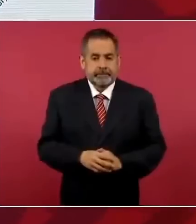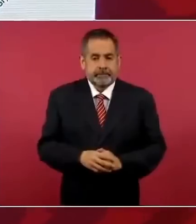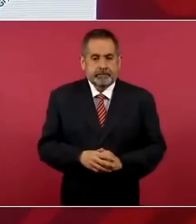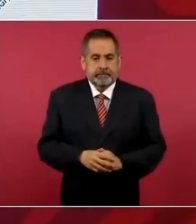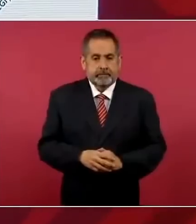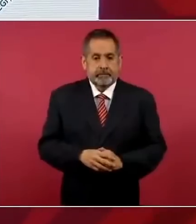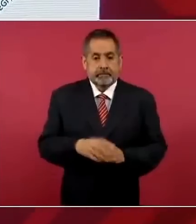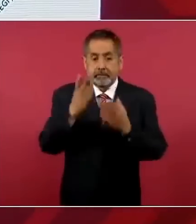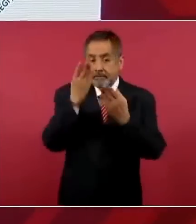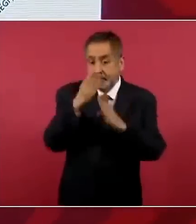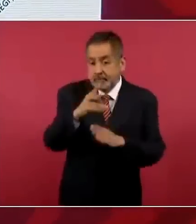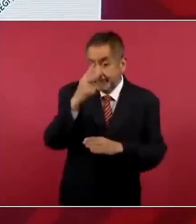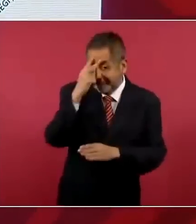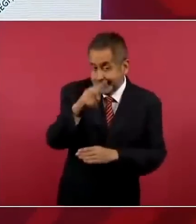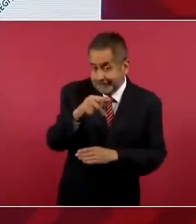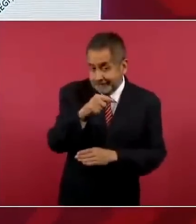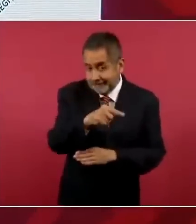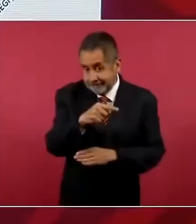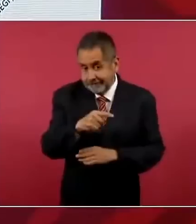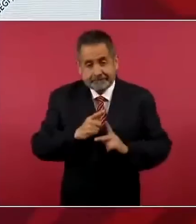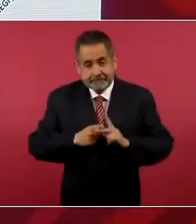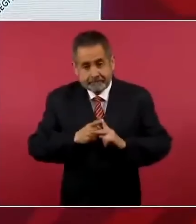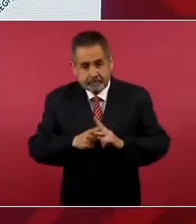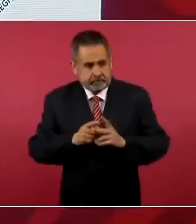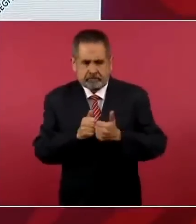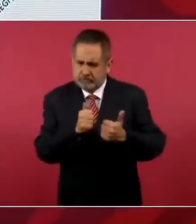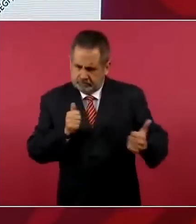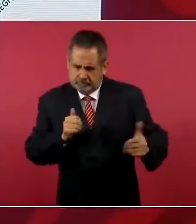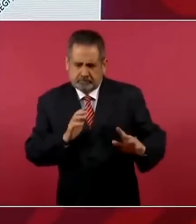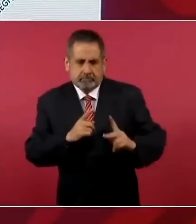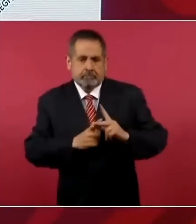Banco de México, que es autónomo,